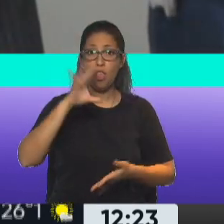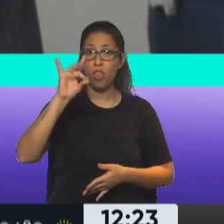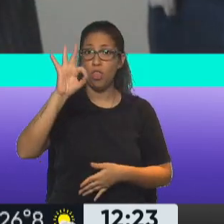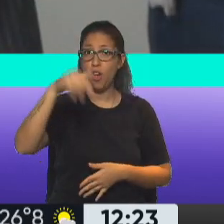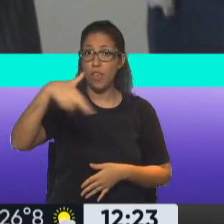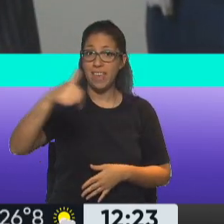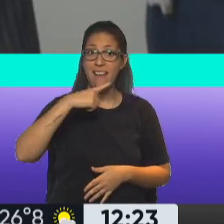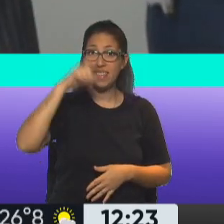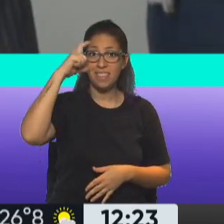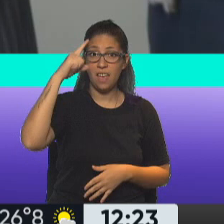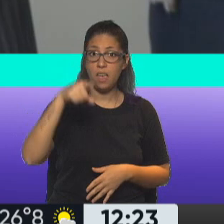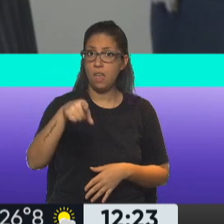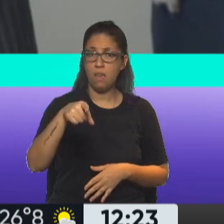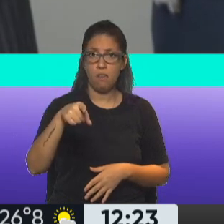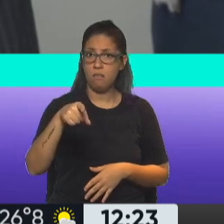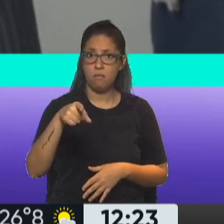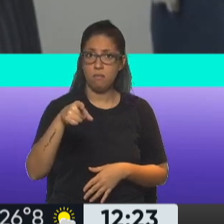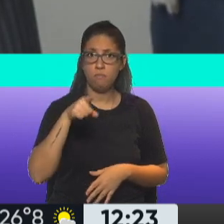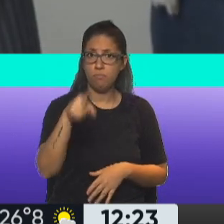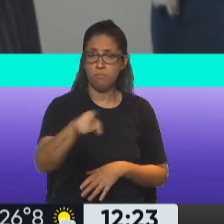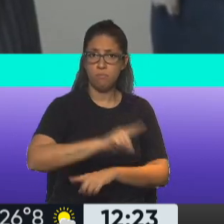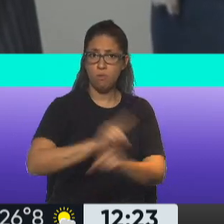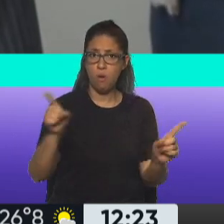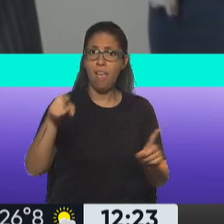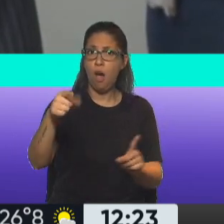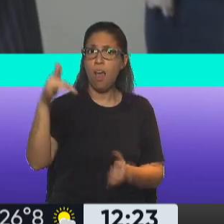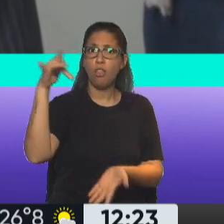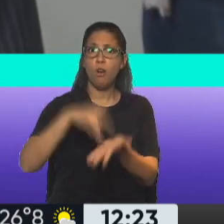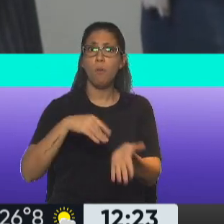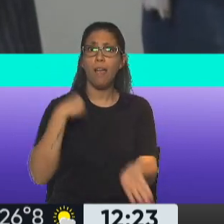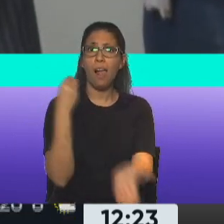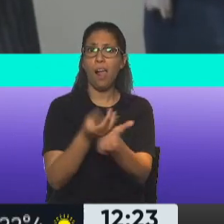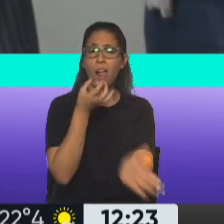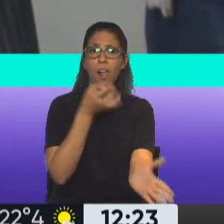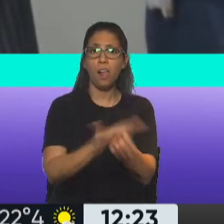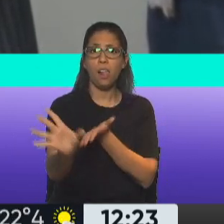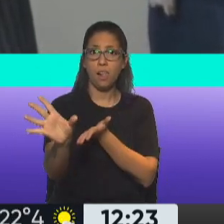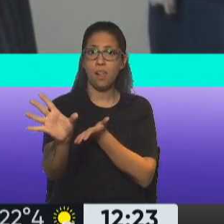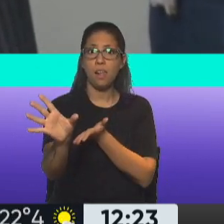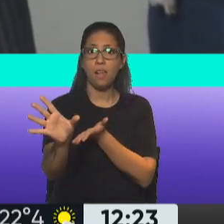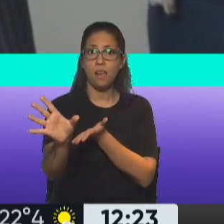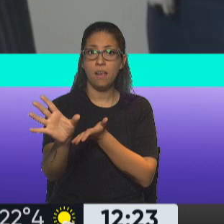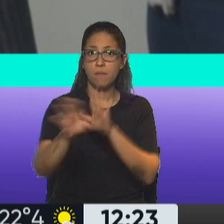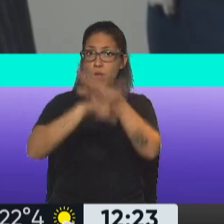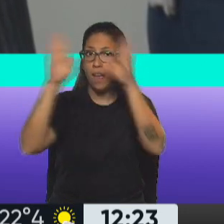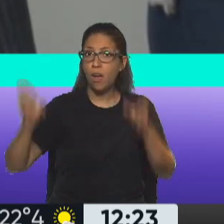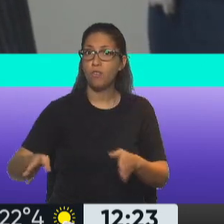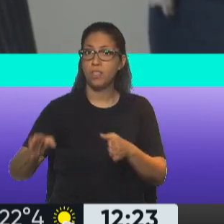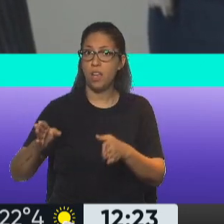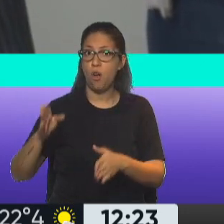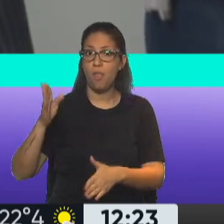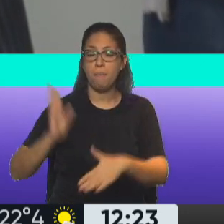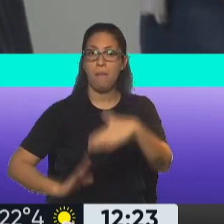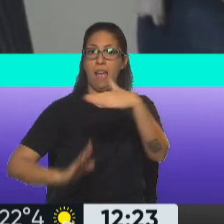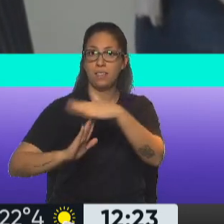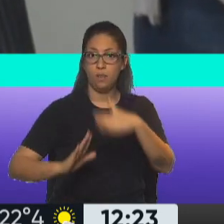no fue demandado y está afectado porque lo echaron del Consejo de la Magistratura. Lo echaron del Consejo